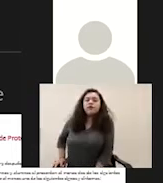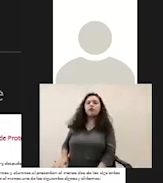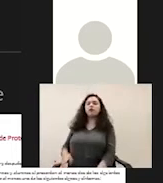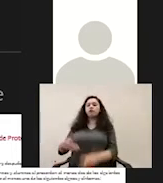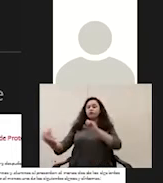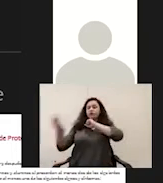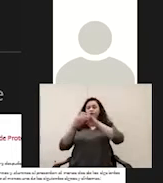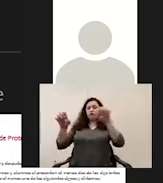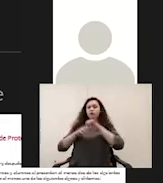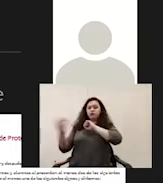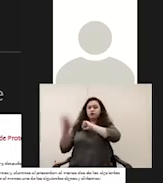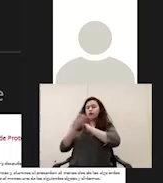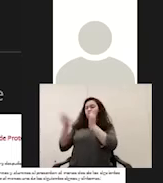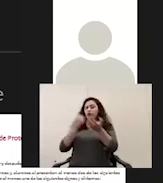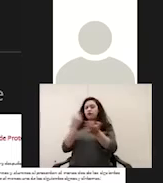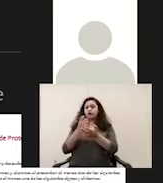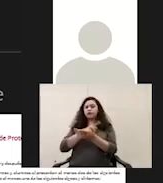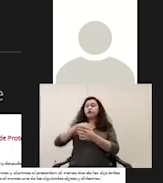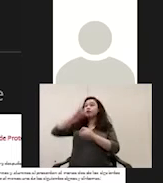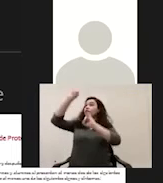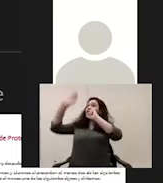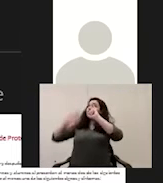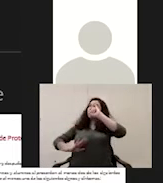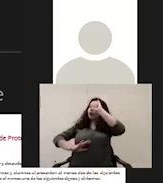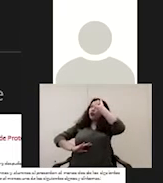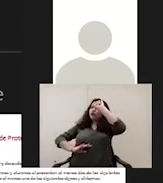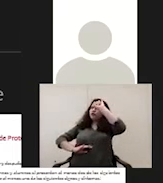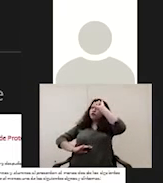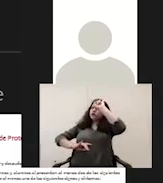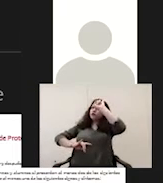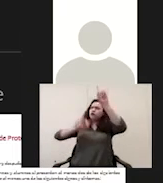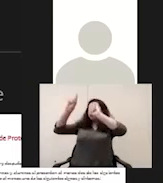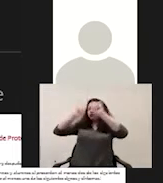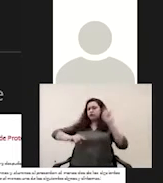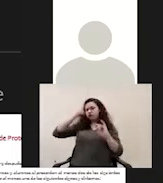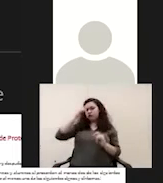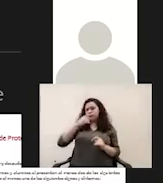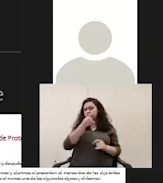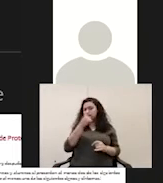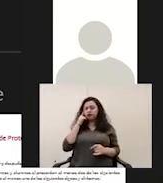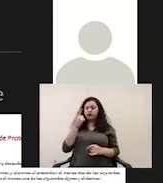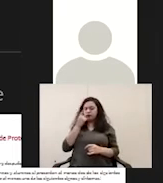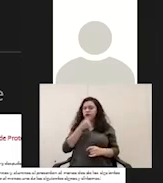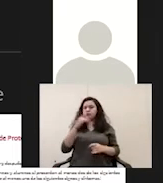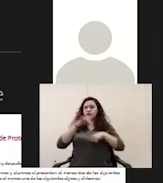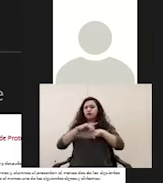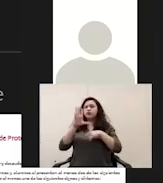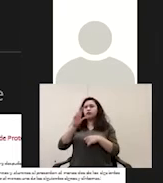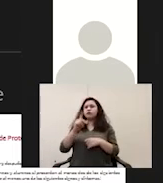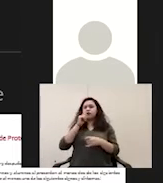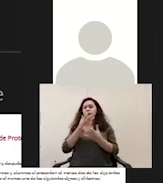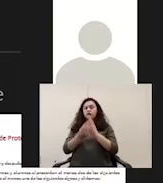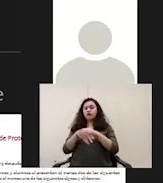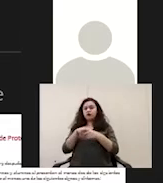personal, hay que colocar señaléticas evitando tocarse cara, nariz, boca y ojos, y si lo hacen, lo tendrán que hacer con las manos